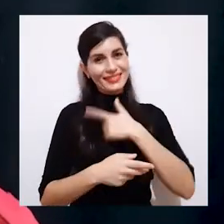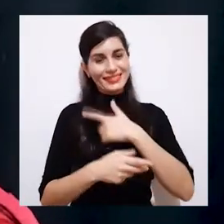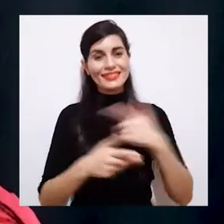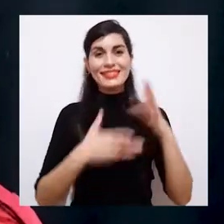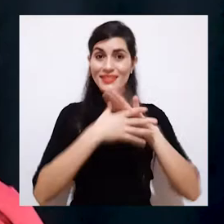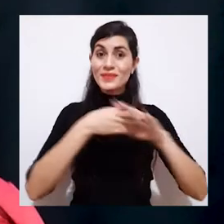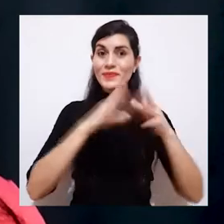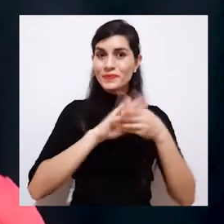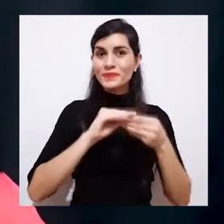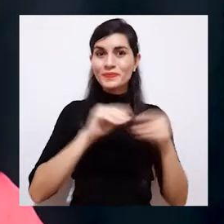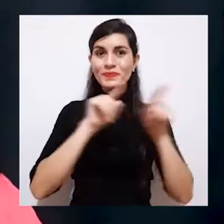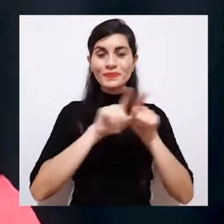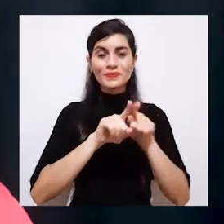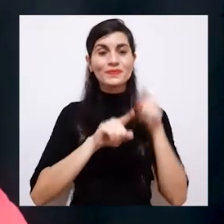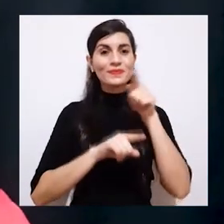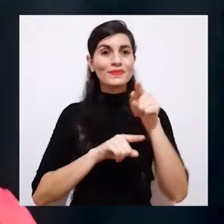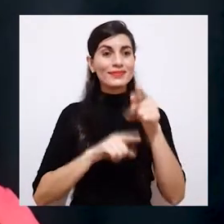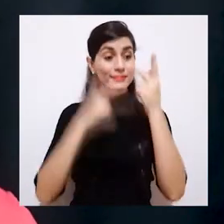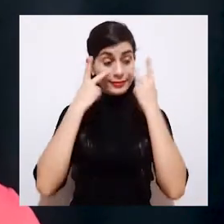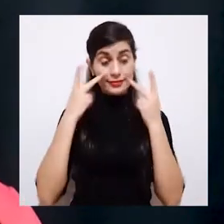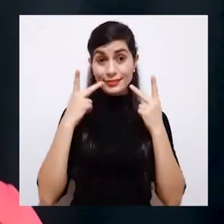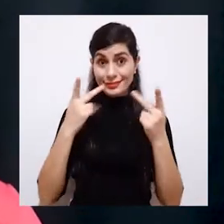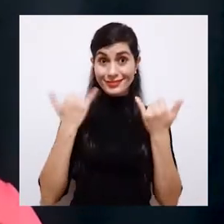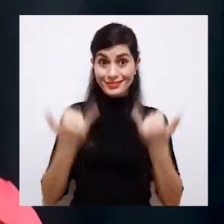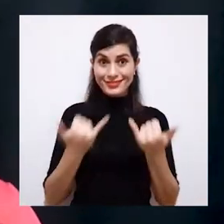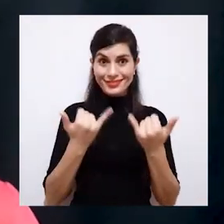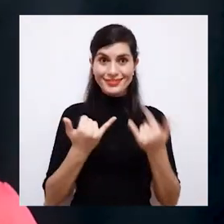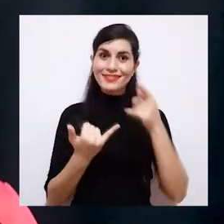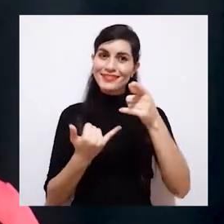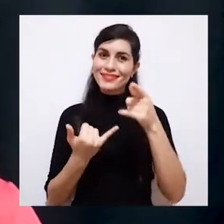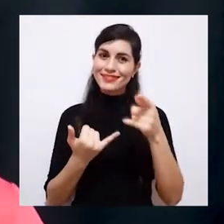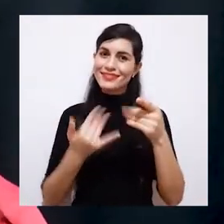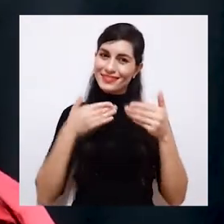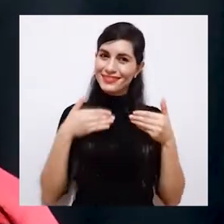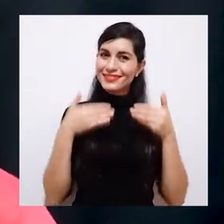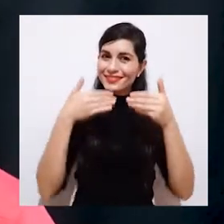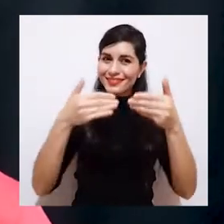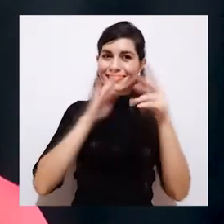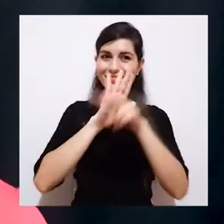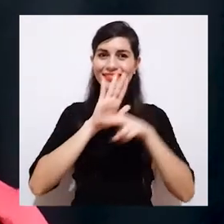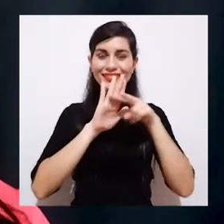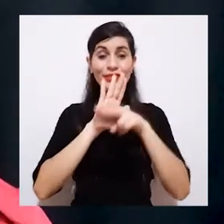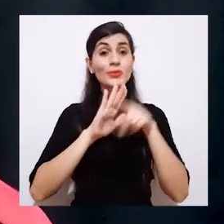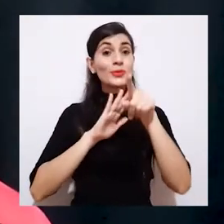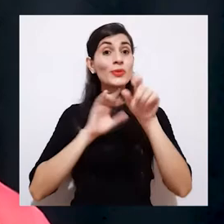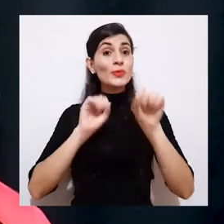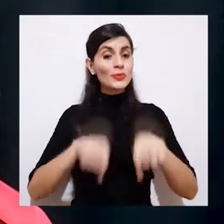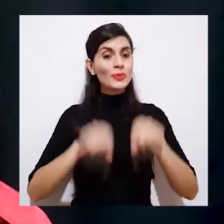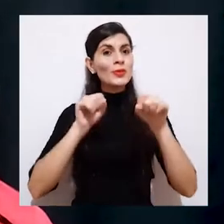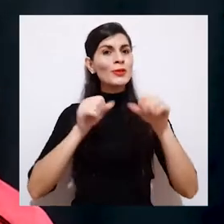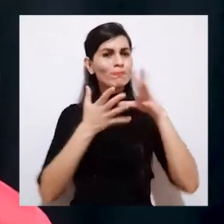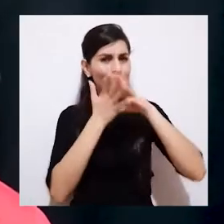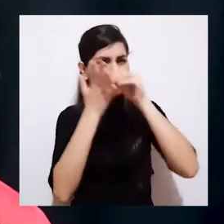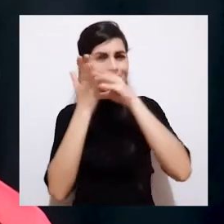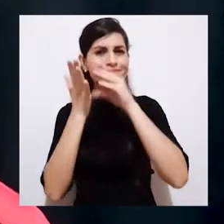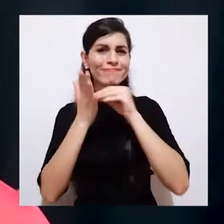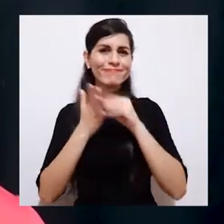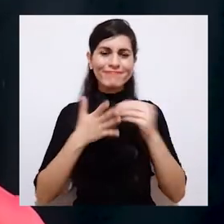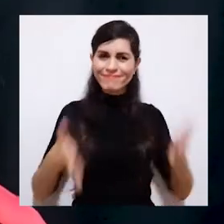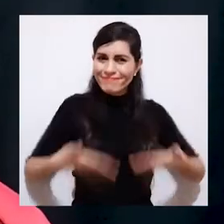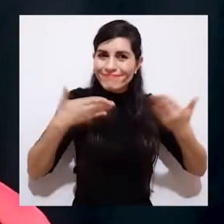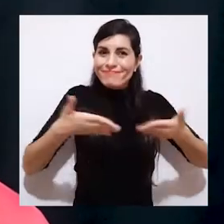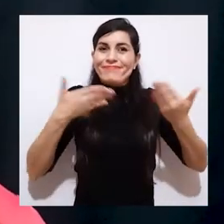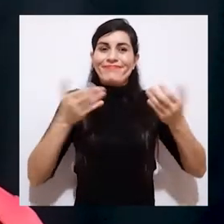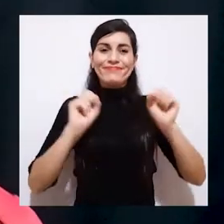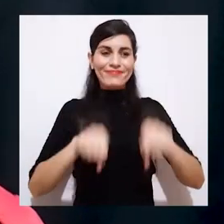historia del maquillaje de caracterización y efectos especiales. Y bueno, los invito a que sigan viendo el video para que puedan también ustedes